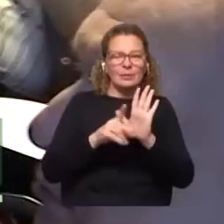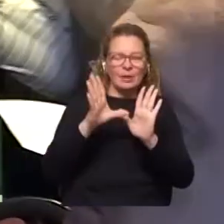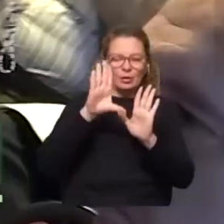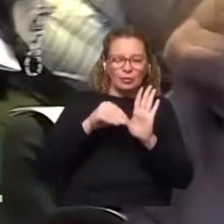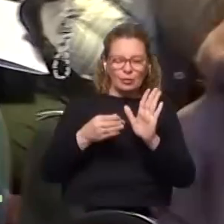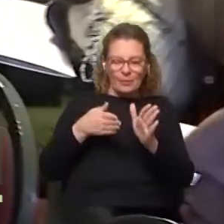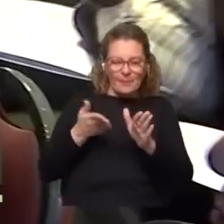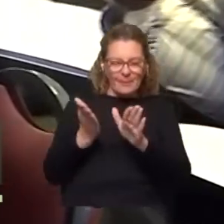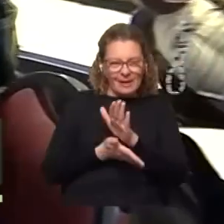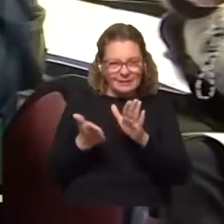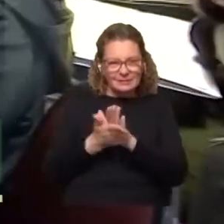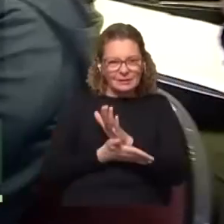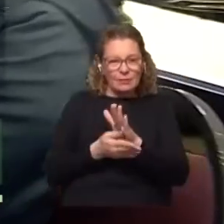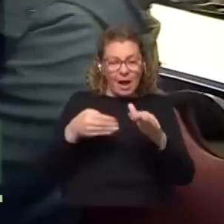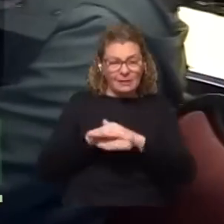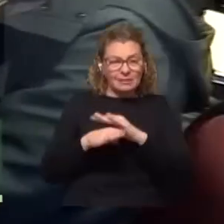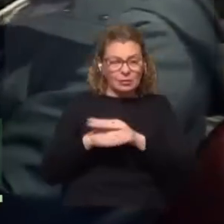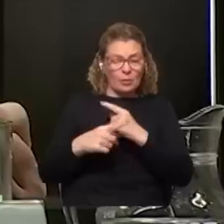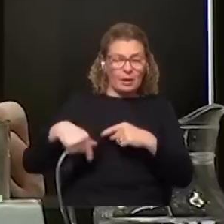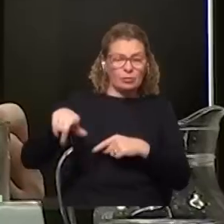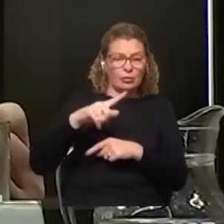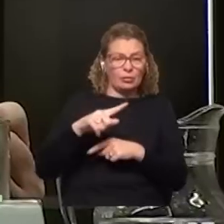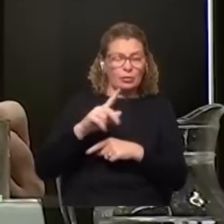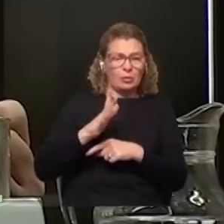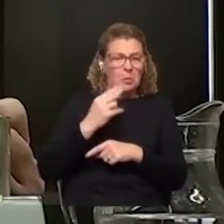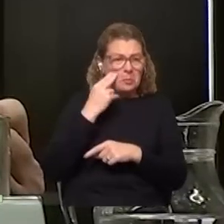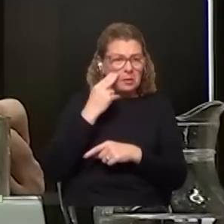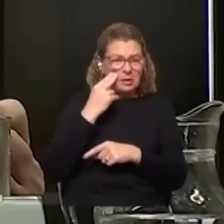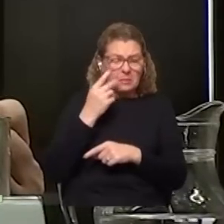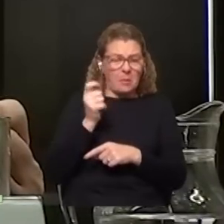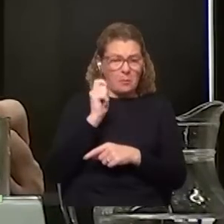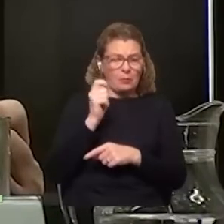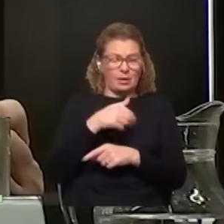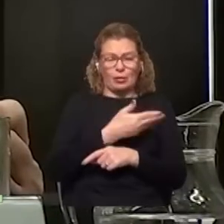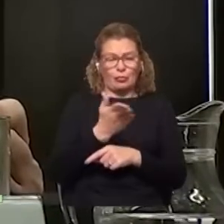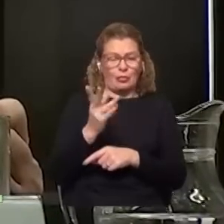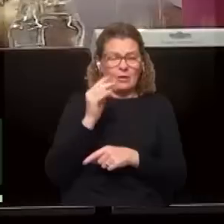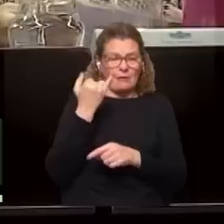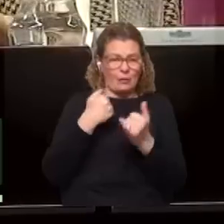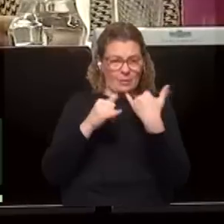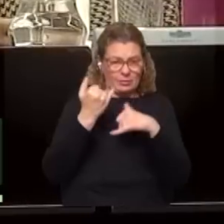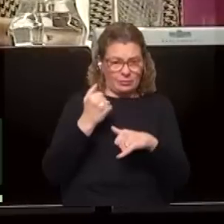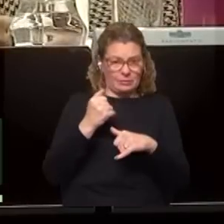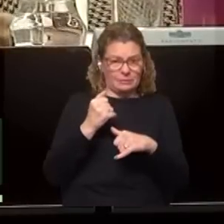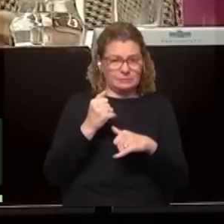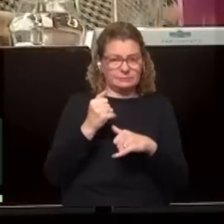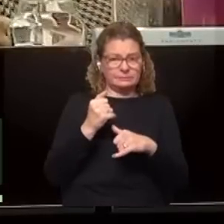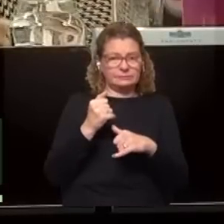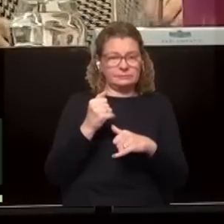del pasado reciente sean de acceso universal no tenemos inconveniente que se haga pública toda la información este